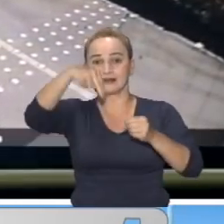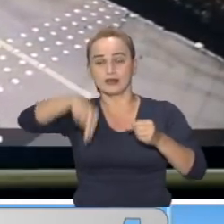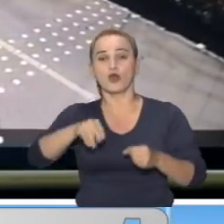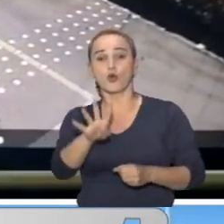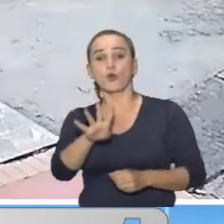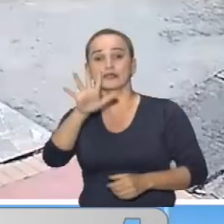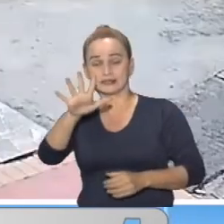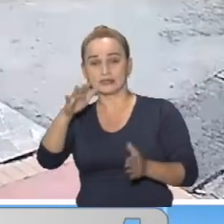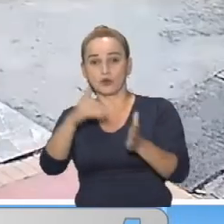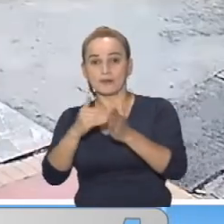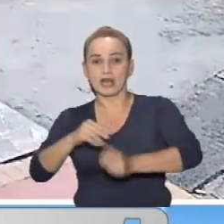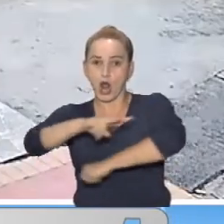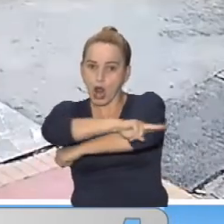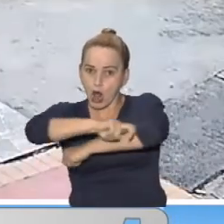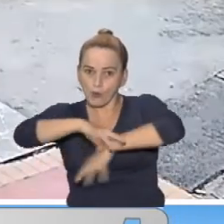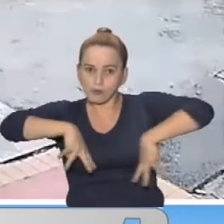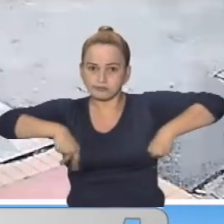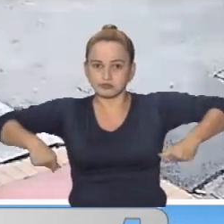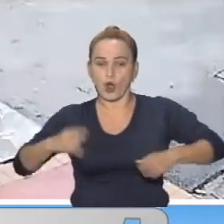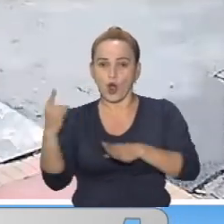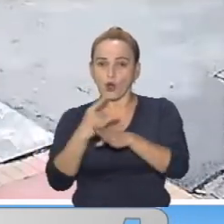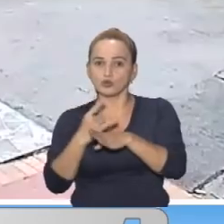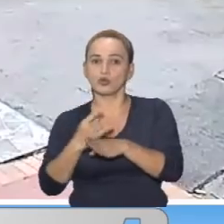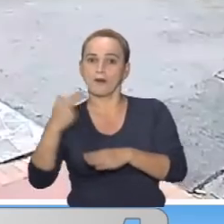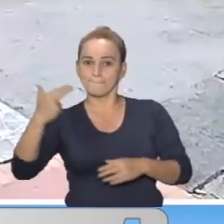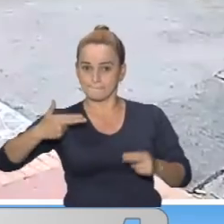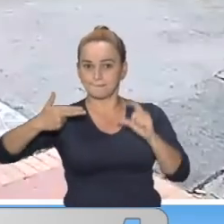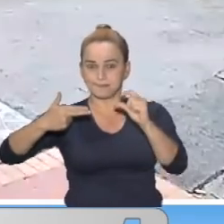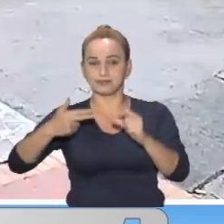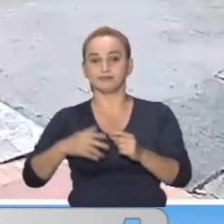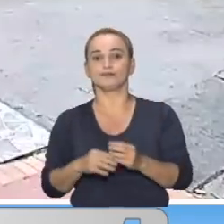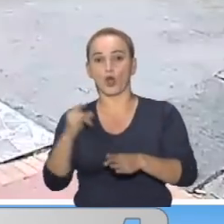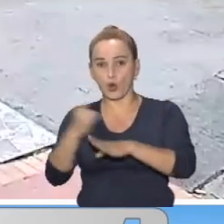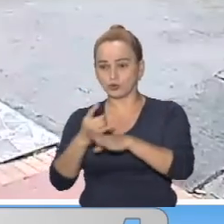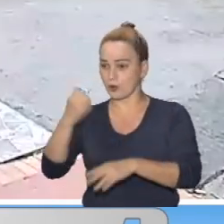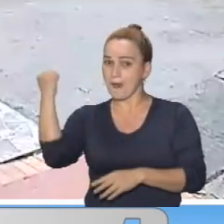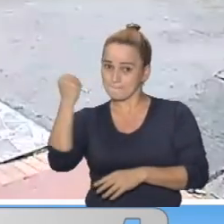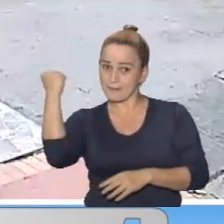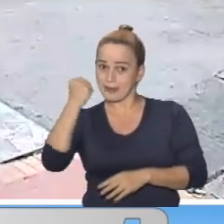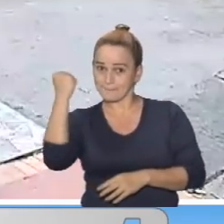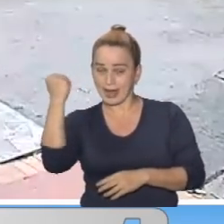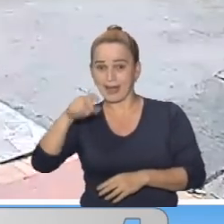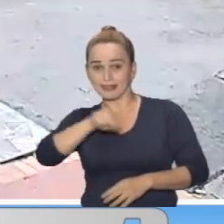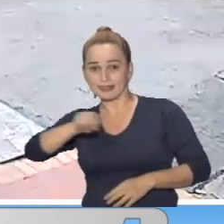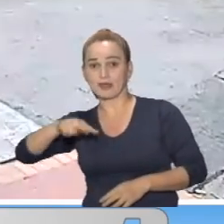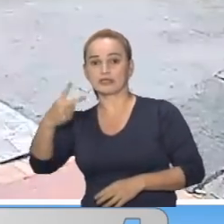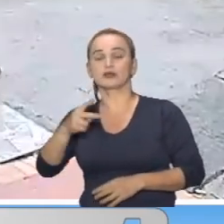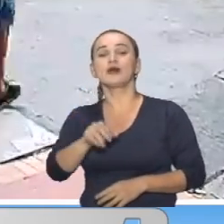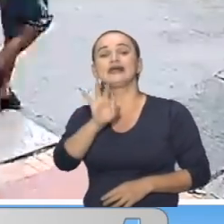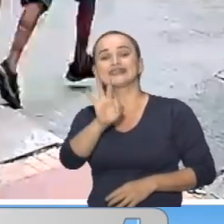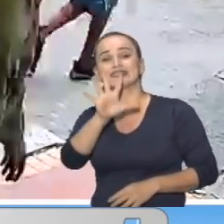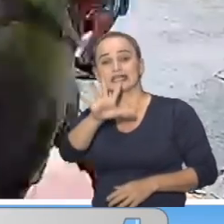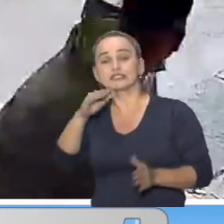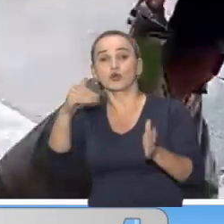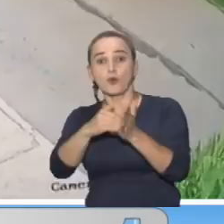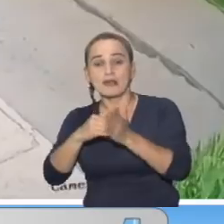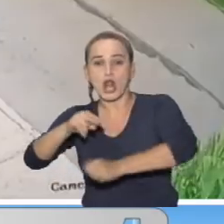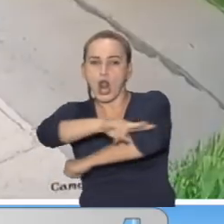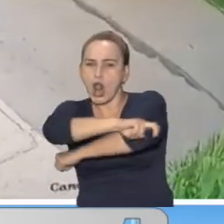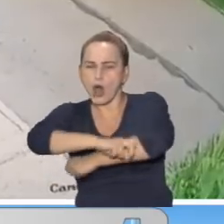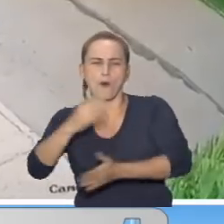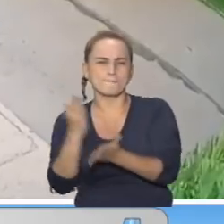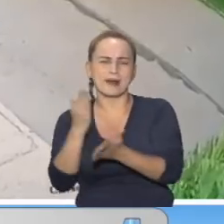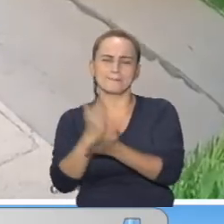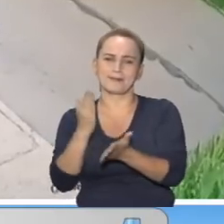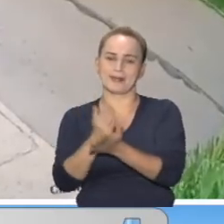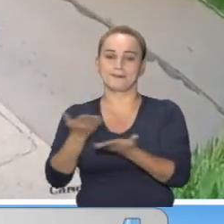45.000 robos donde se usa arma traumática. El arma blanca está de segundo lugar y son 35.000 robos